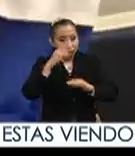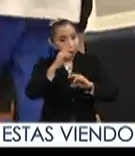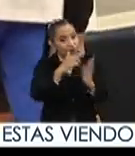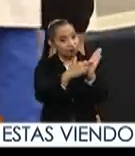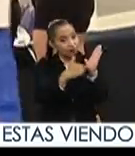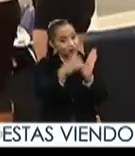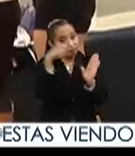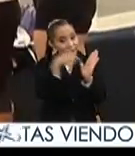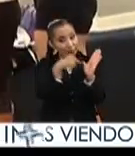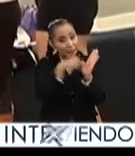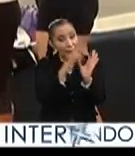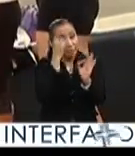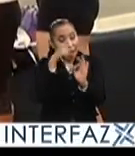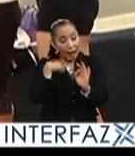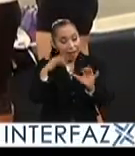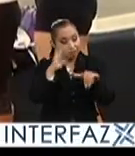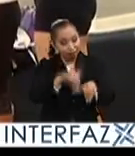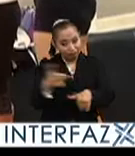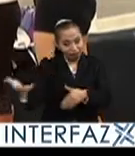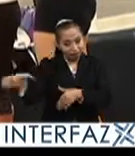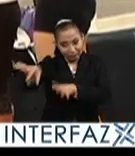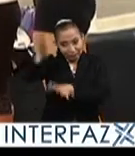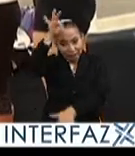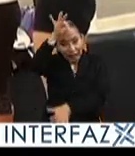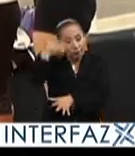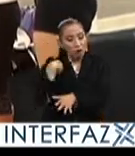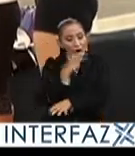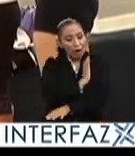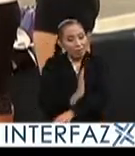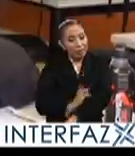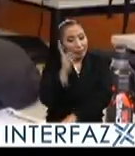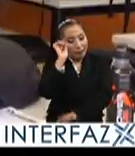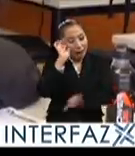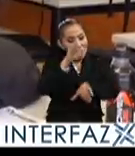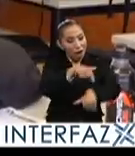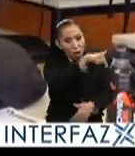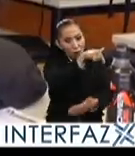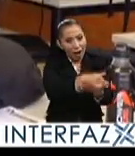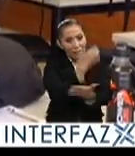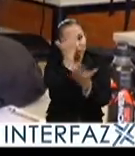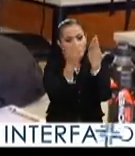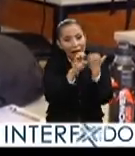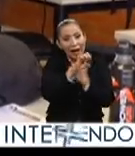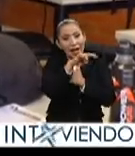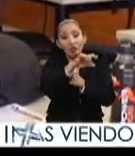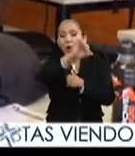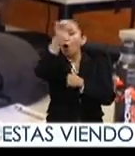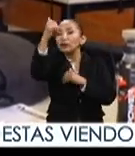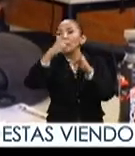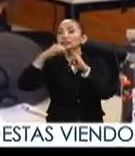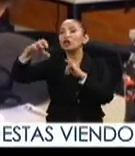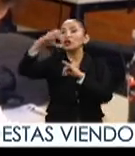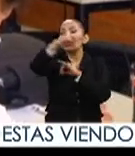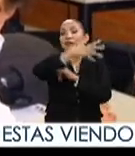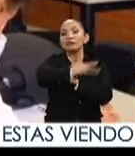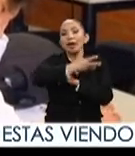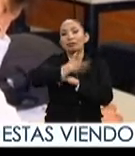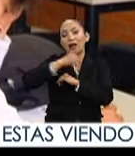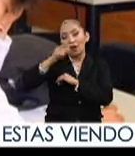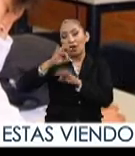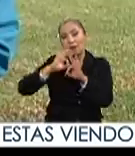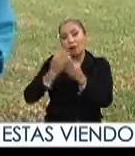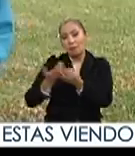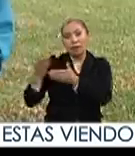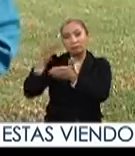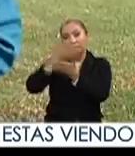parámetro primordial para lograr ser considerado como firme candidato a adquirir un lugar en la ENED o en cualquier institución que cuente con esta